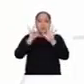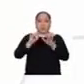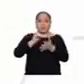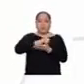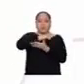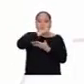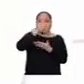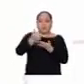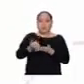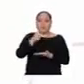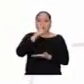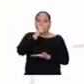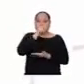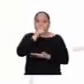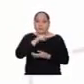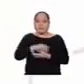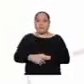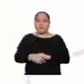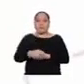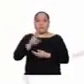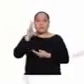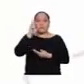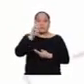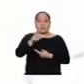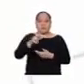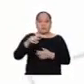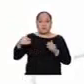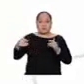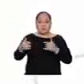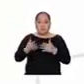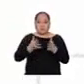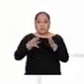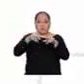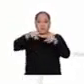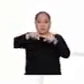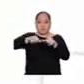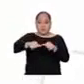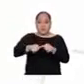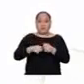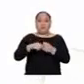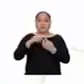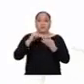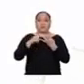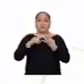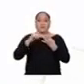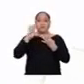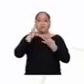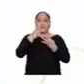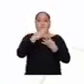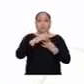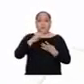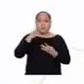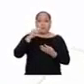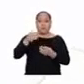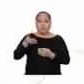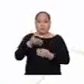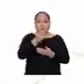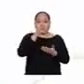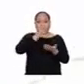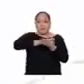con pollo, 3 ceviche y 4 pescado frito.